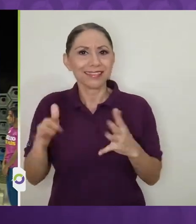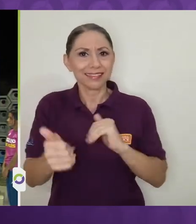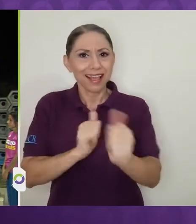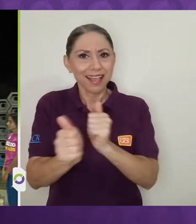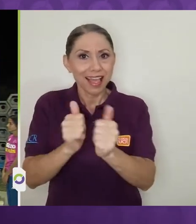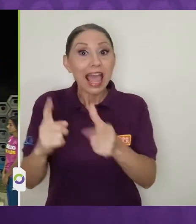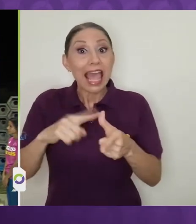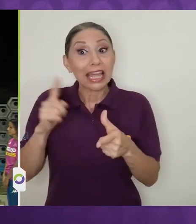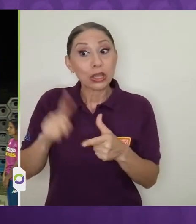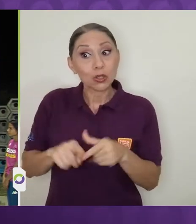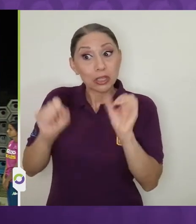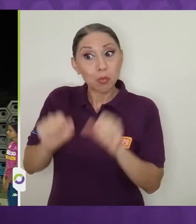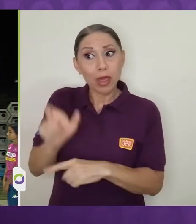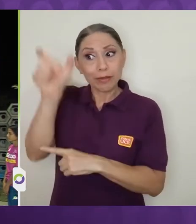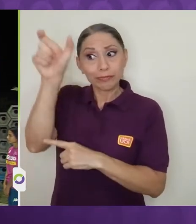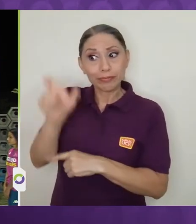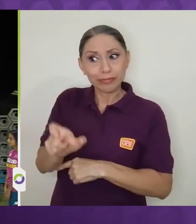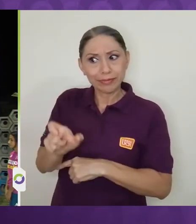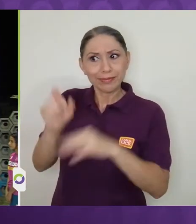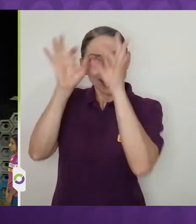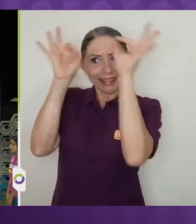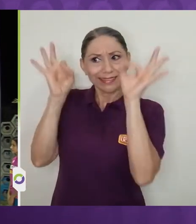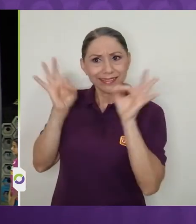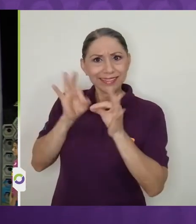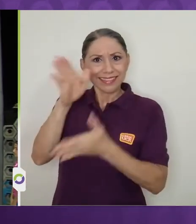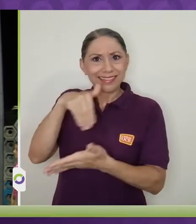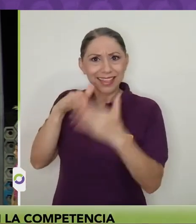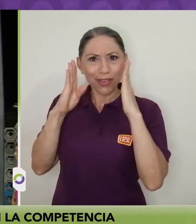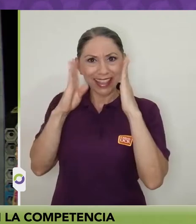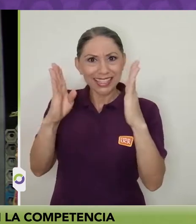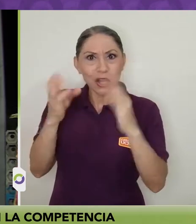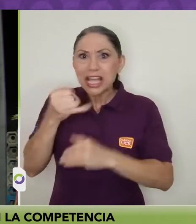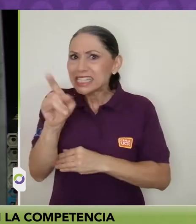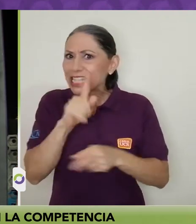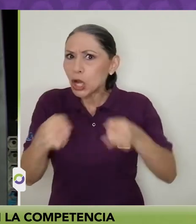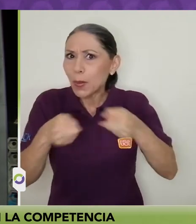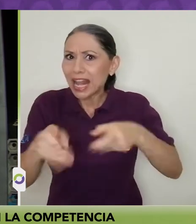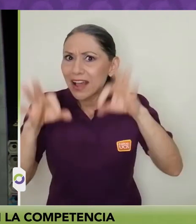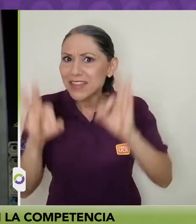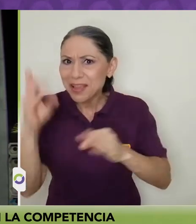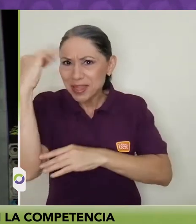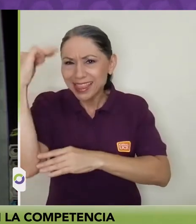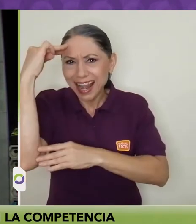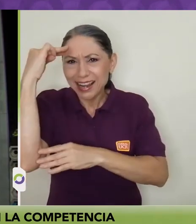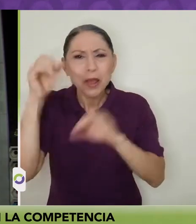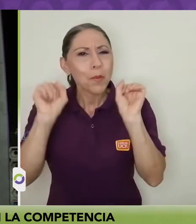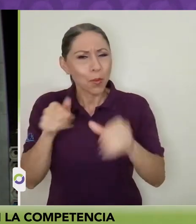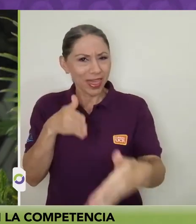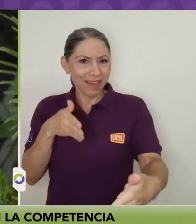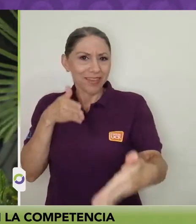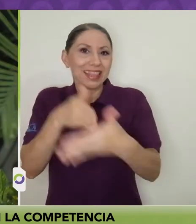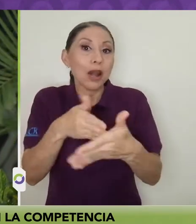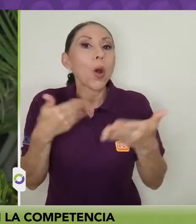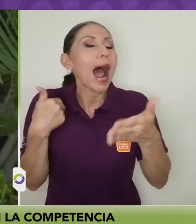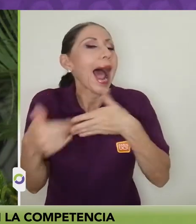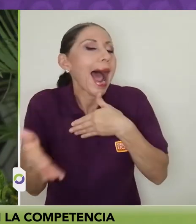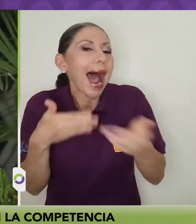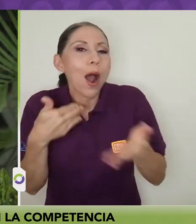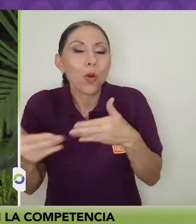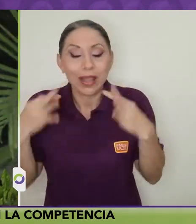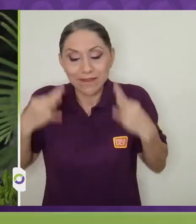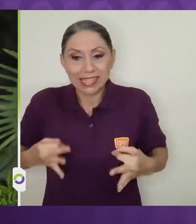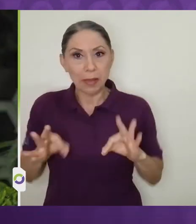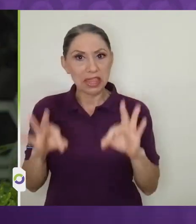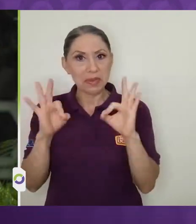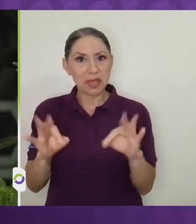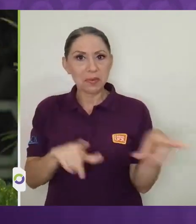más bien puede ser el centro de atención, y si no se maneja bien ese aspecto mental, pues lo puede traicionar más allá de que esté físicamente bien preparada.